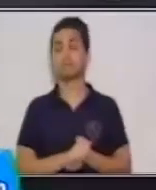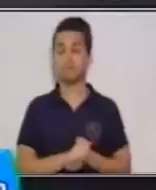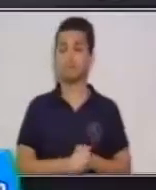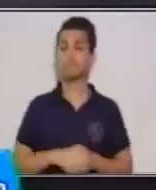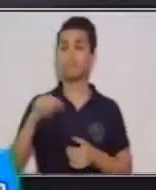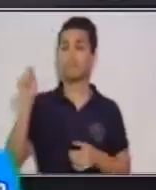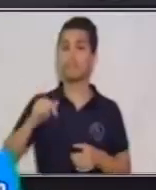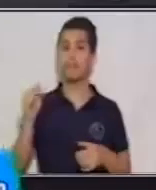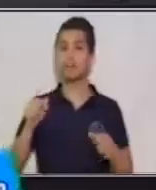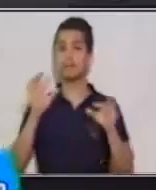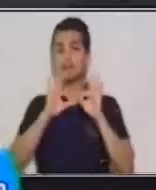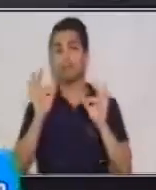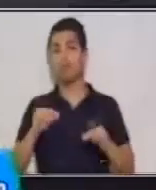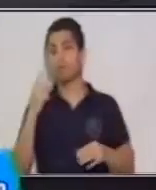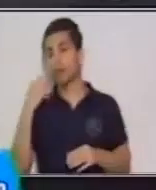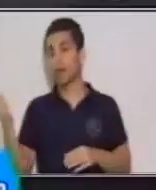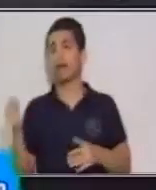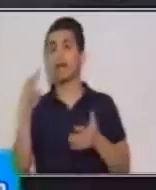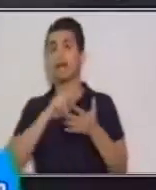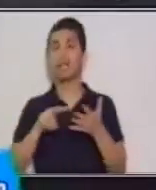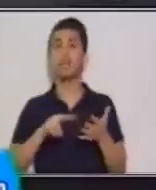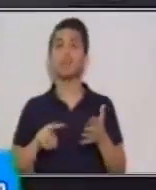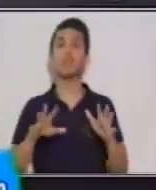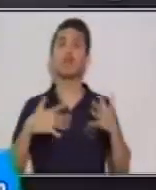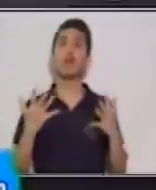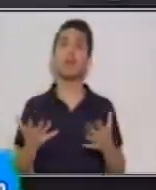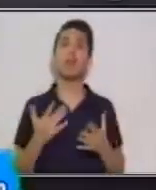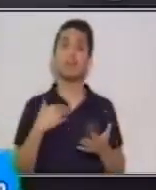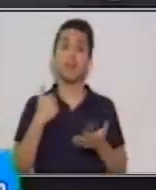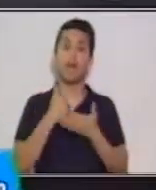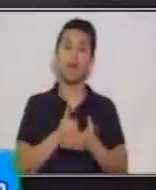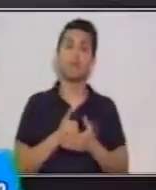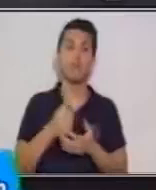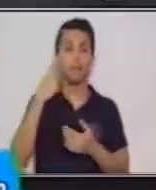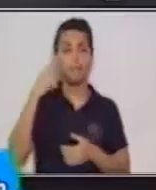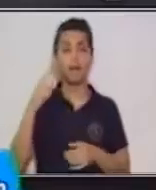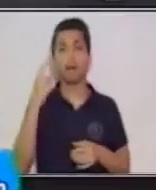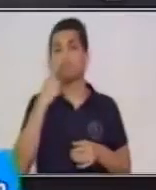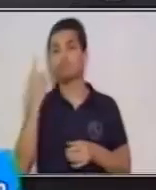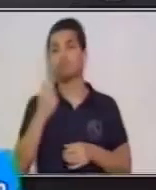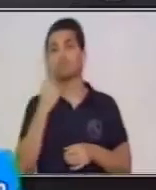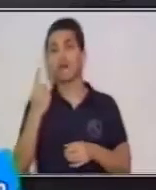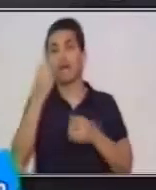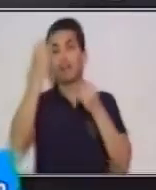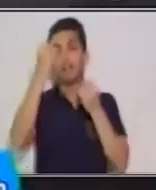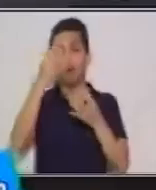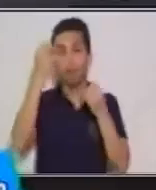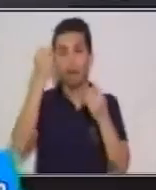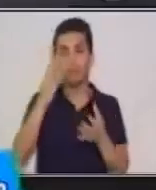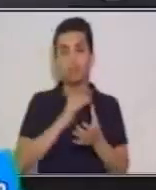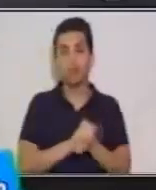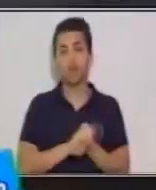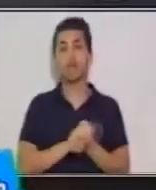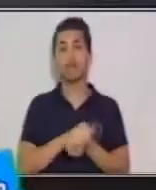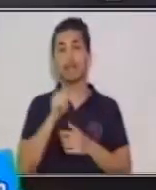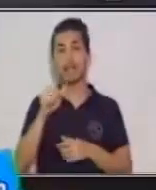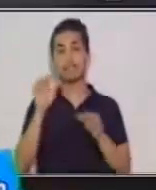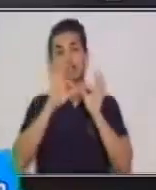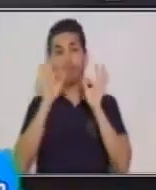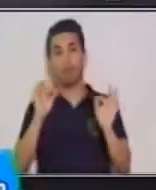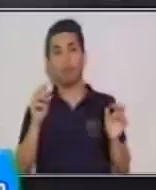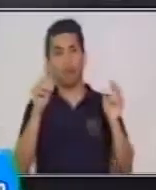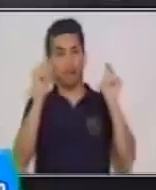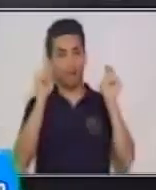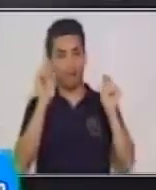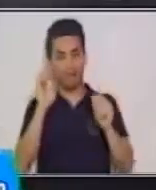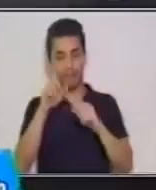esta ocasión veremos la lectura que nos ayuda a buscar información de manera eficaz